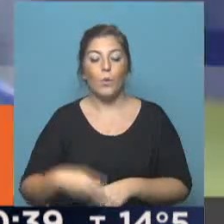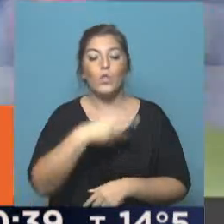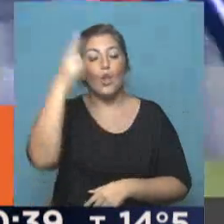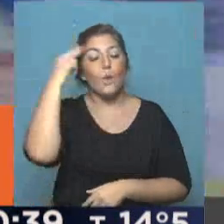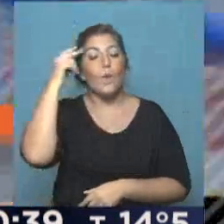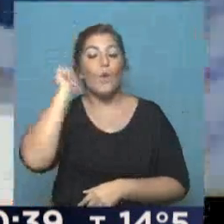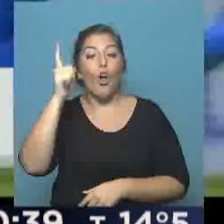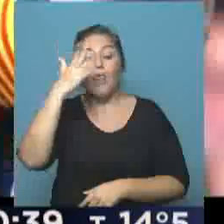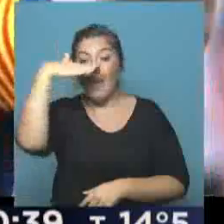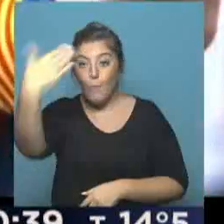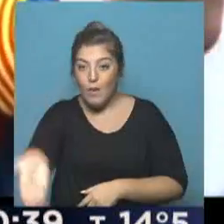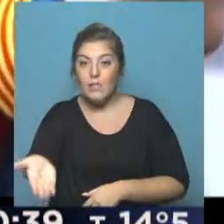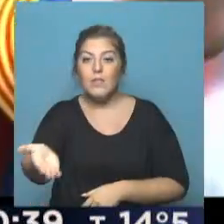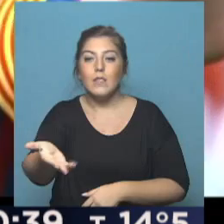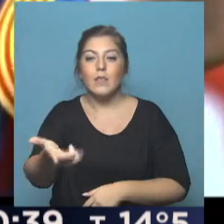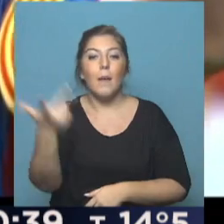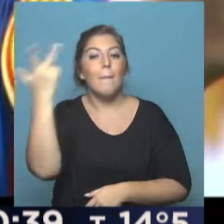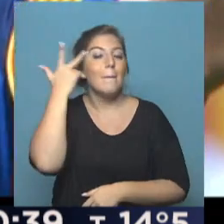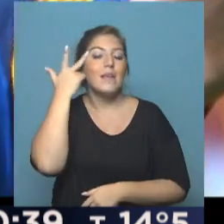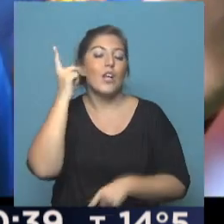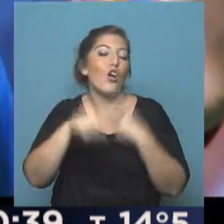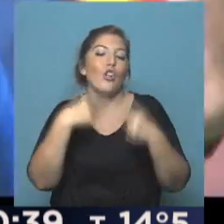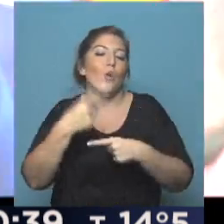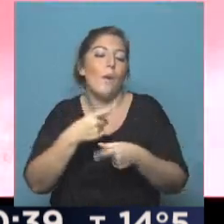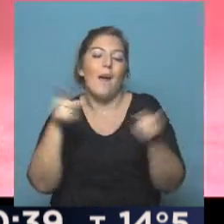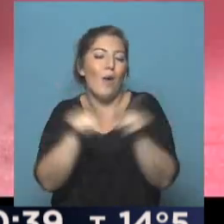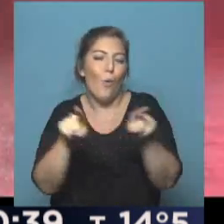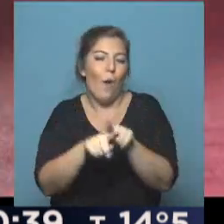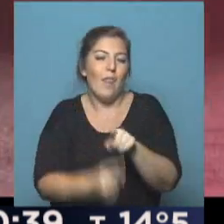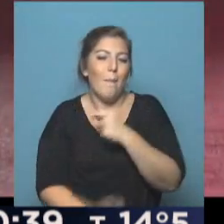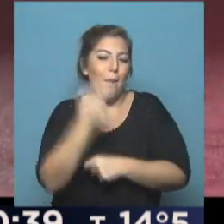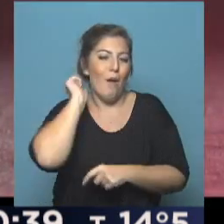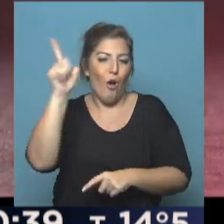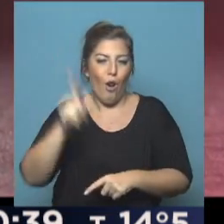499 goles después, Leo sigue siendo el de aquel primer gol.